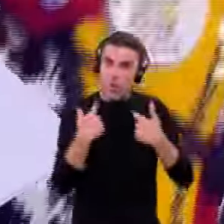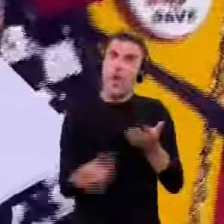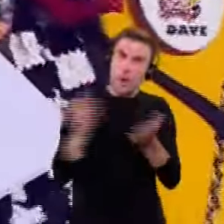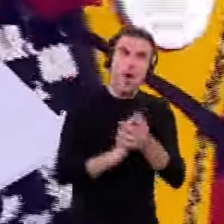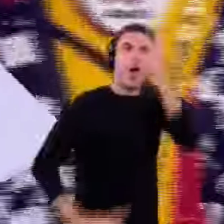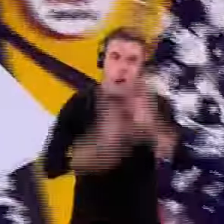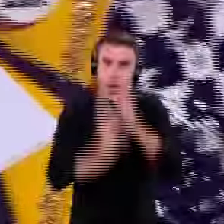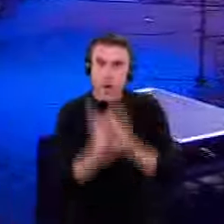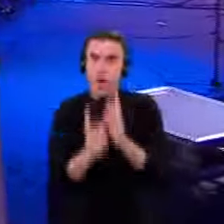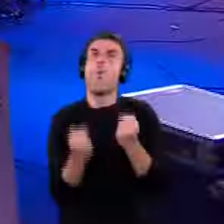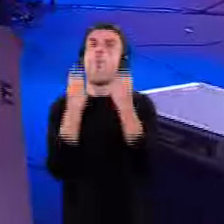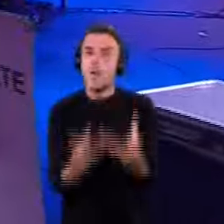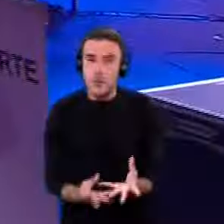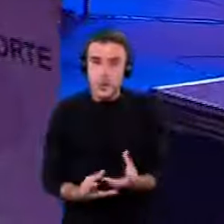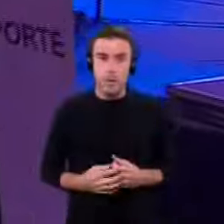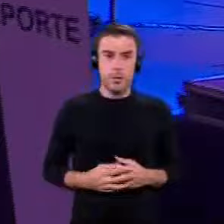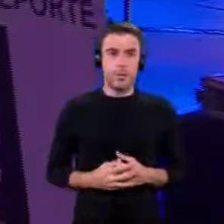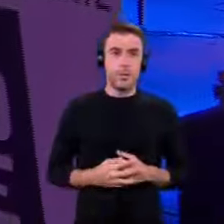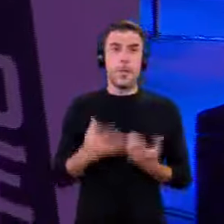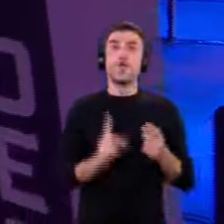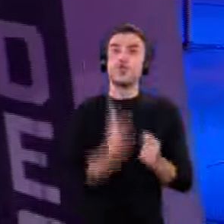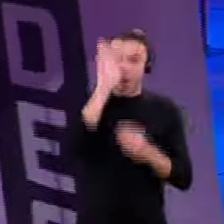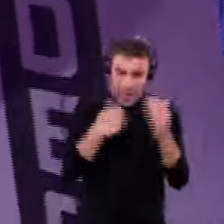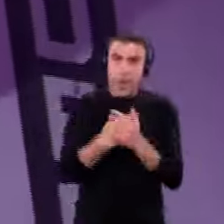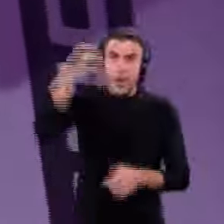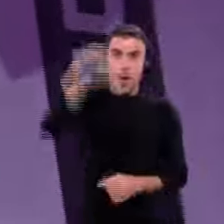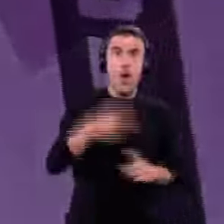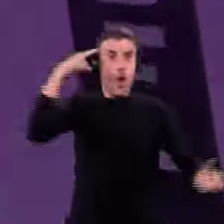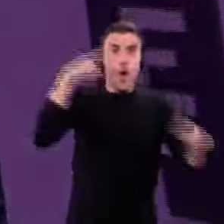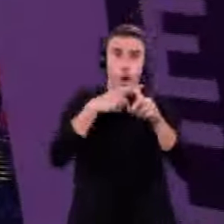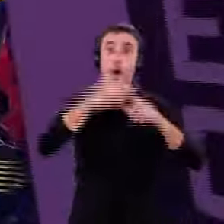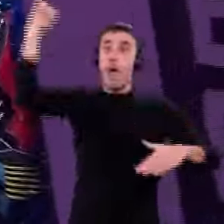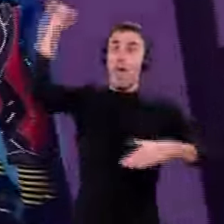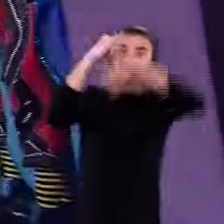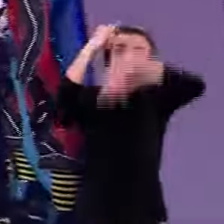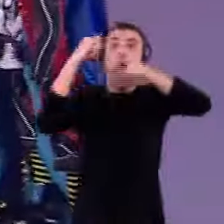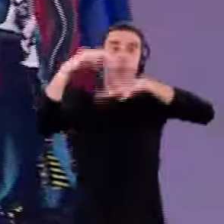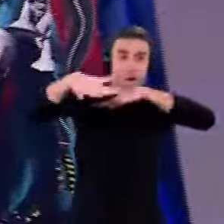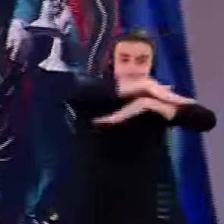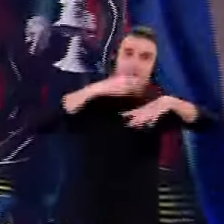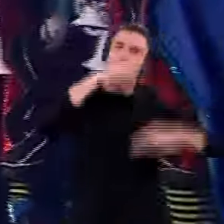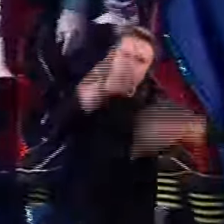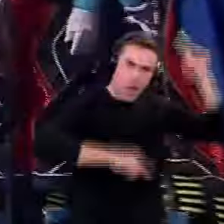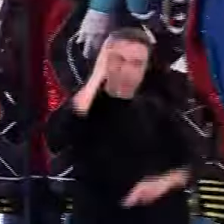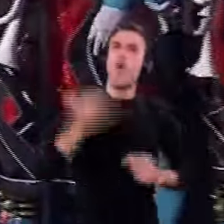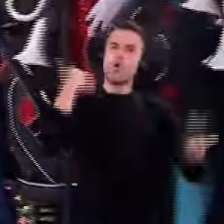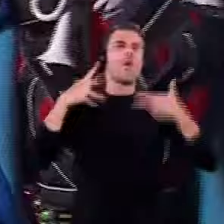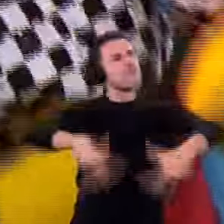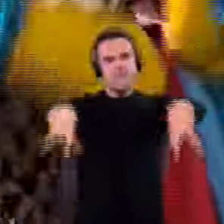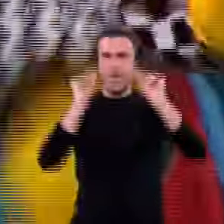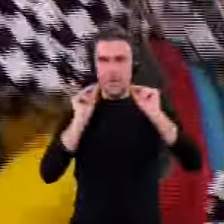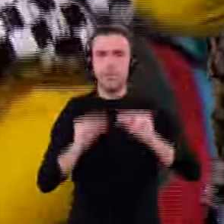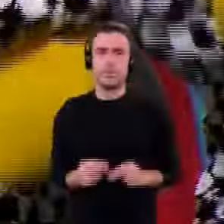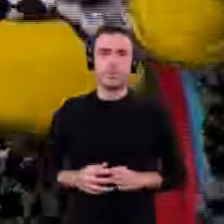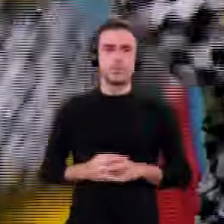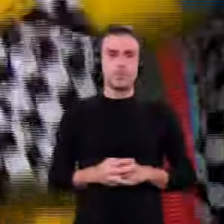incendio del sur al norte para que construyan una base de hidroaviones? Basta ya de